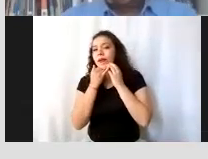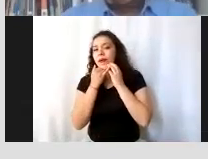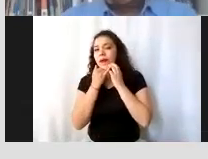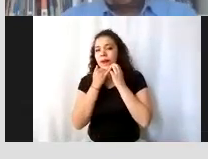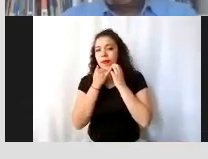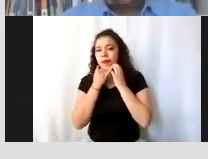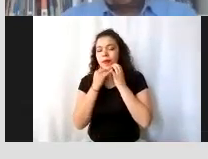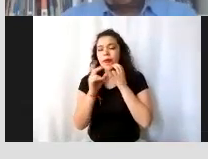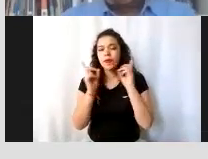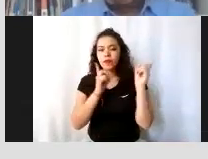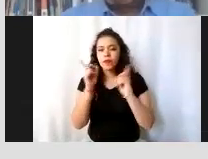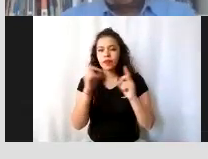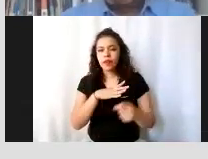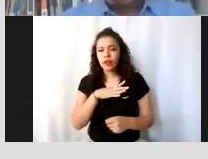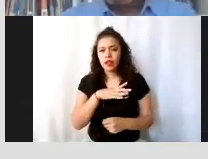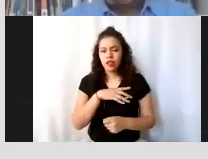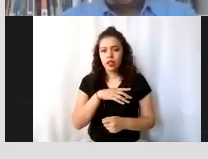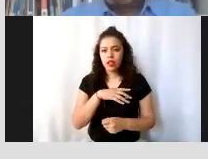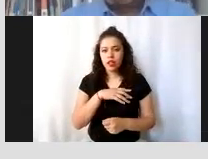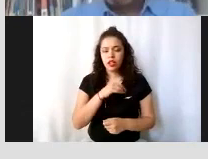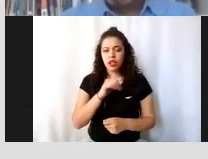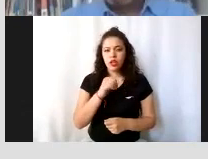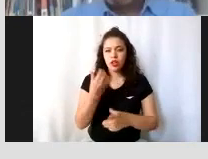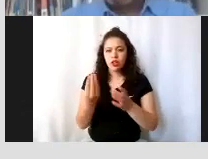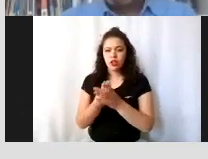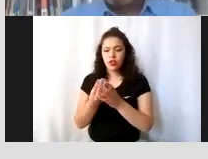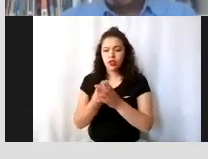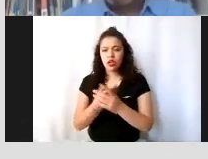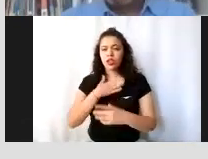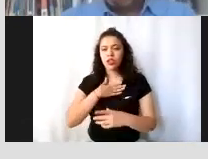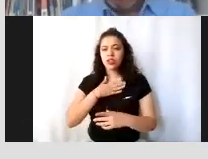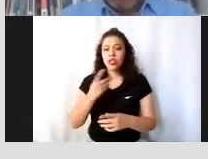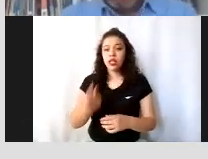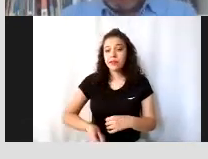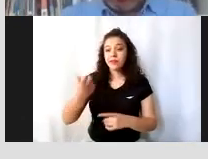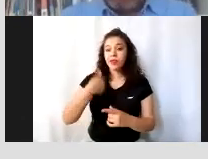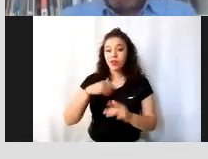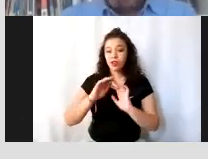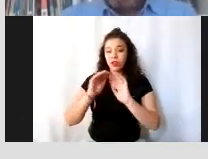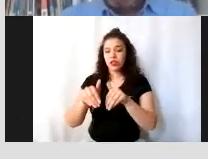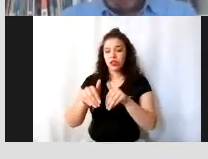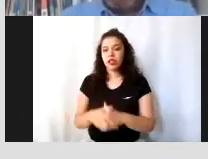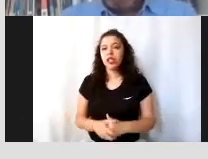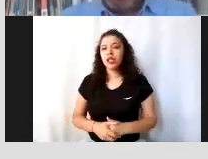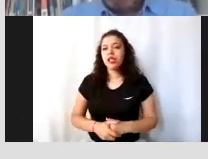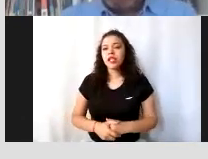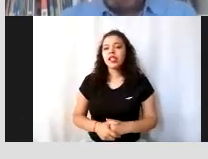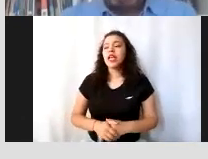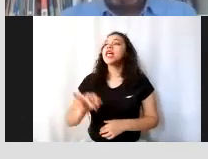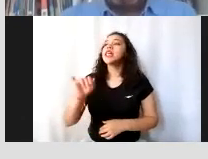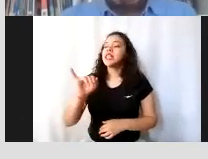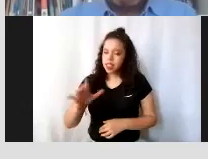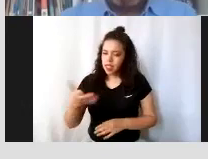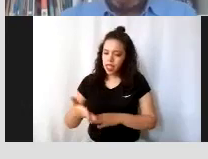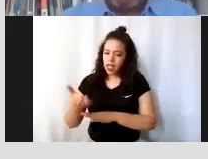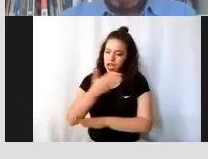una duda. ¿Fue de otra sesión? Es que yo apenas hoy es la primera que entré. Sí, tuvimos una primera